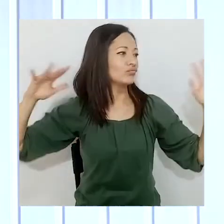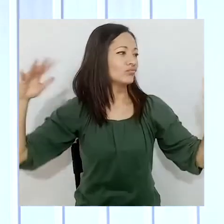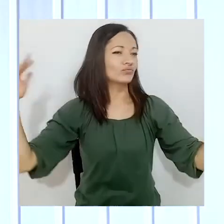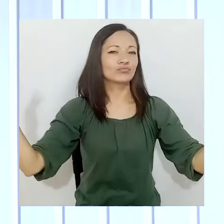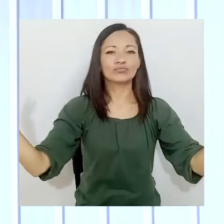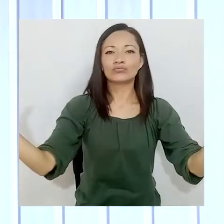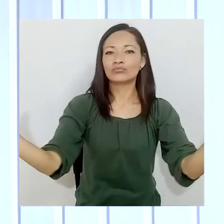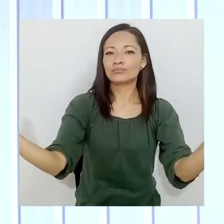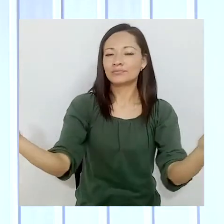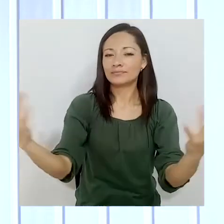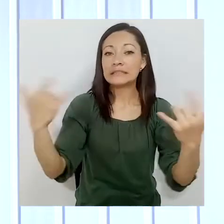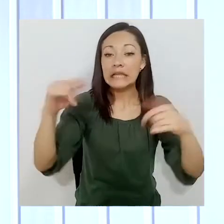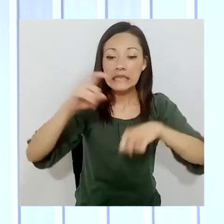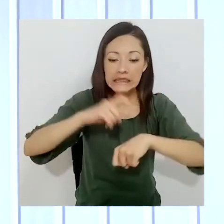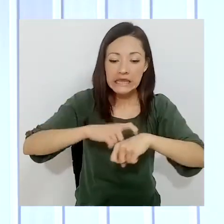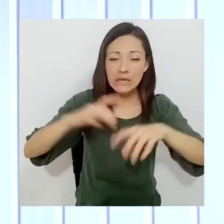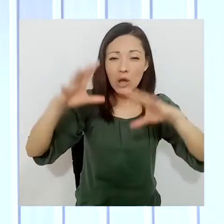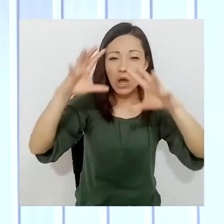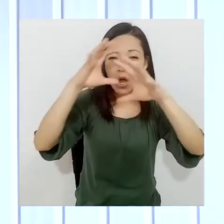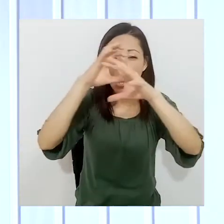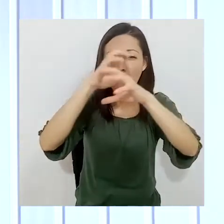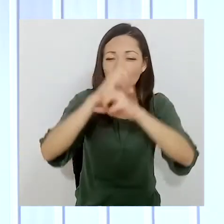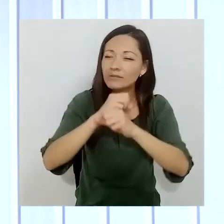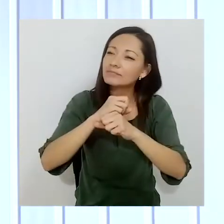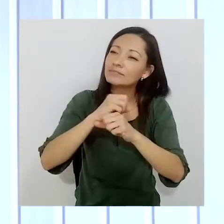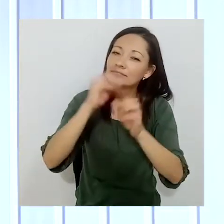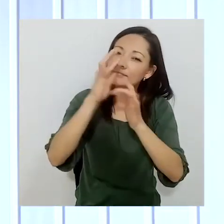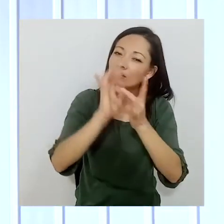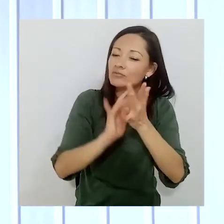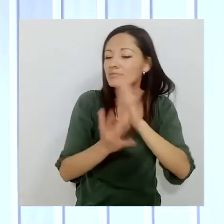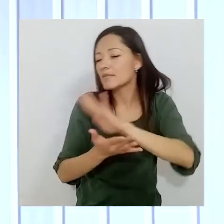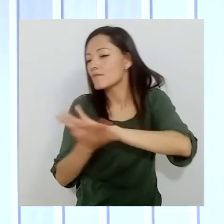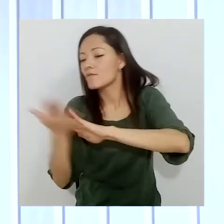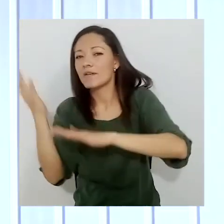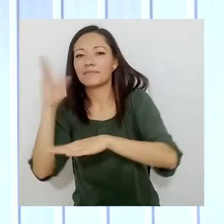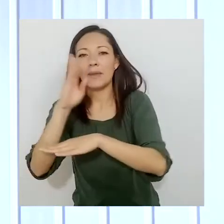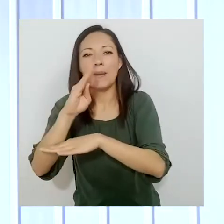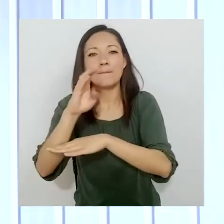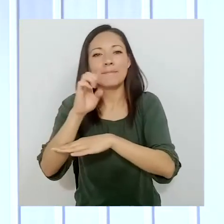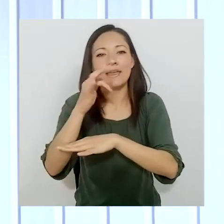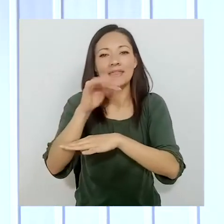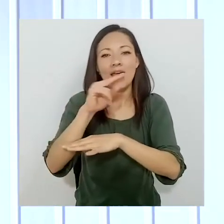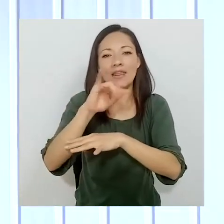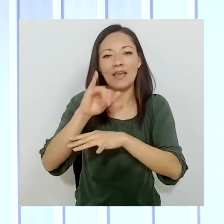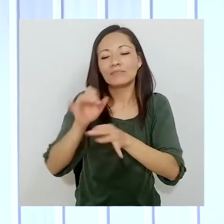ya anochecía, se fue a Betania con los 12.